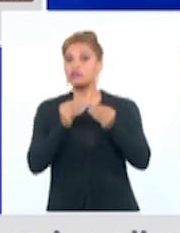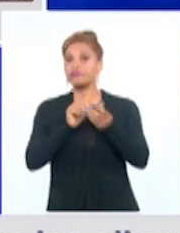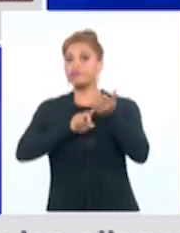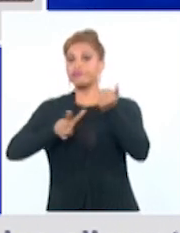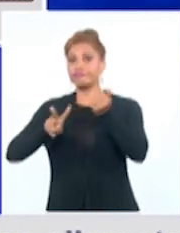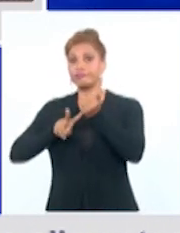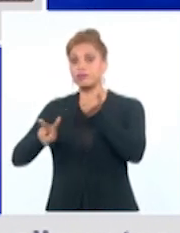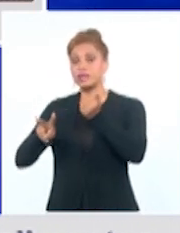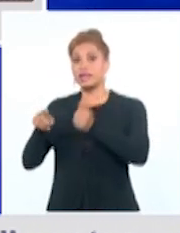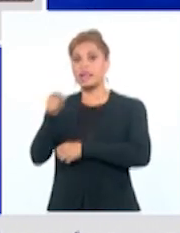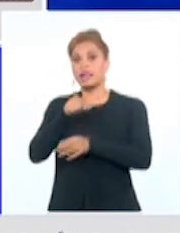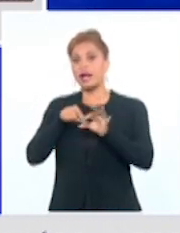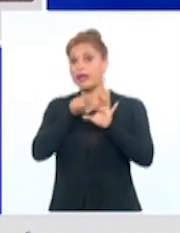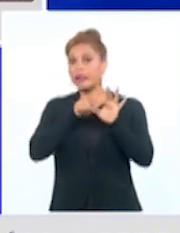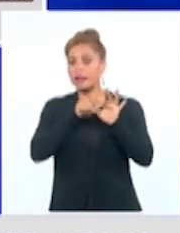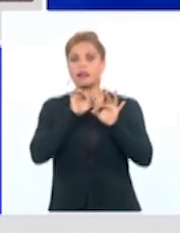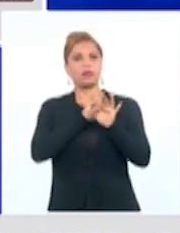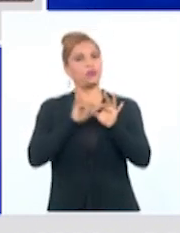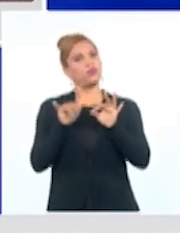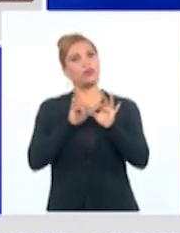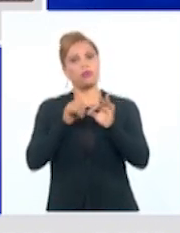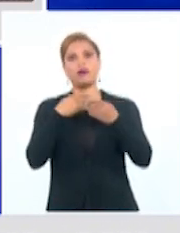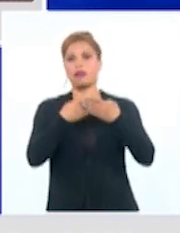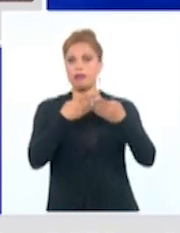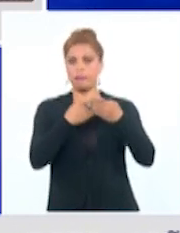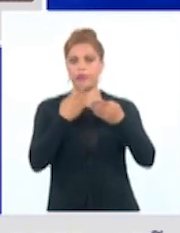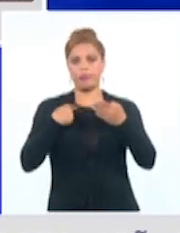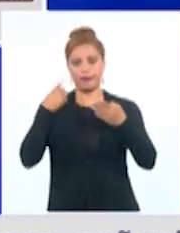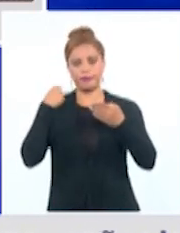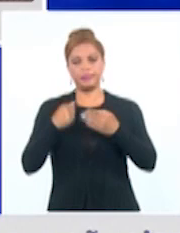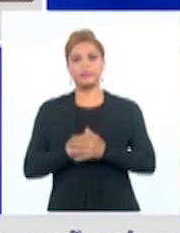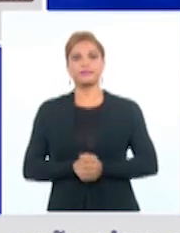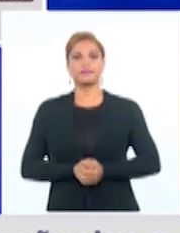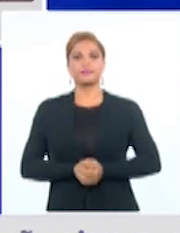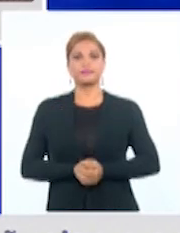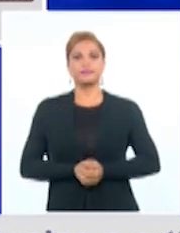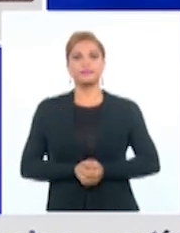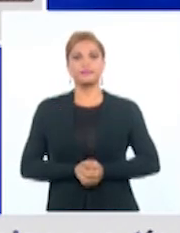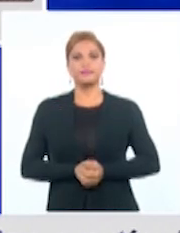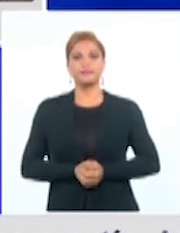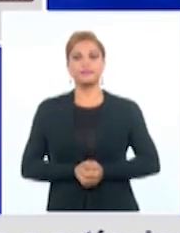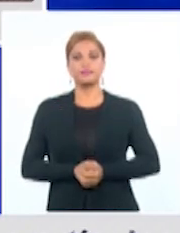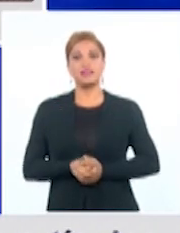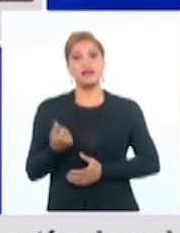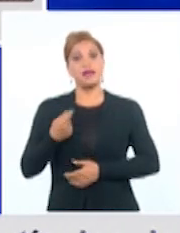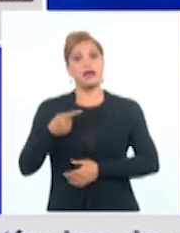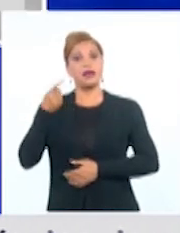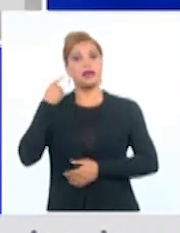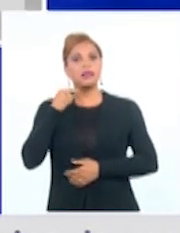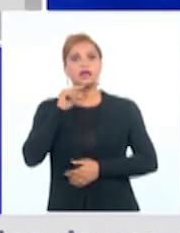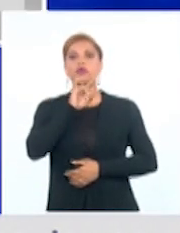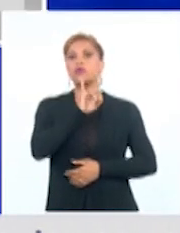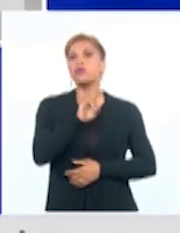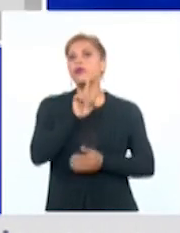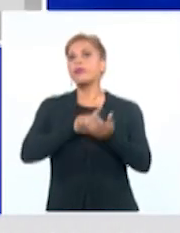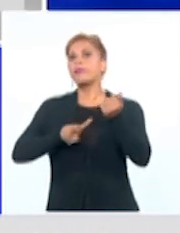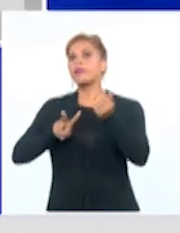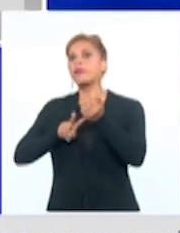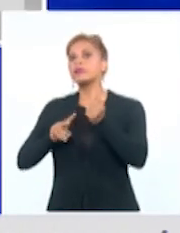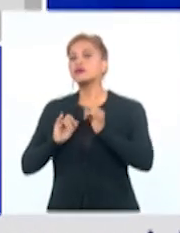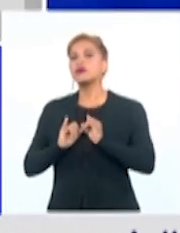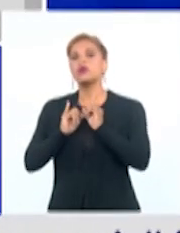el municipio especial Isla de la Juventud. En el día de ayer, 9 provincias